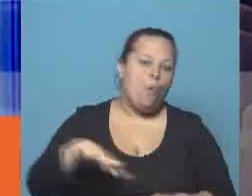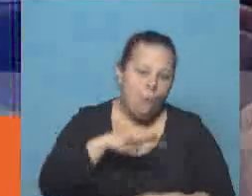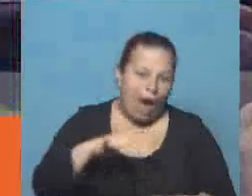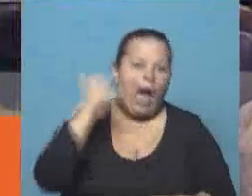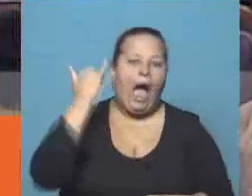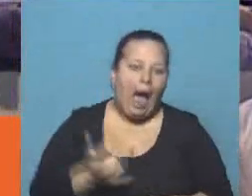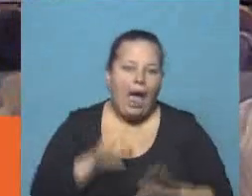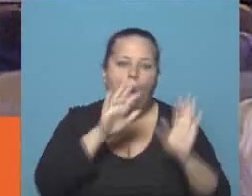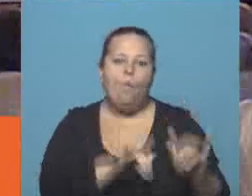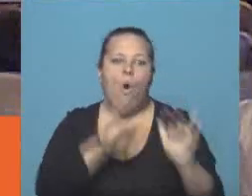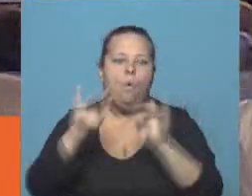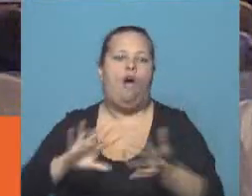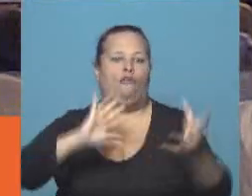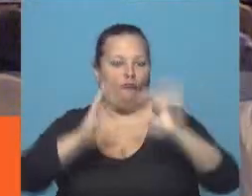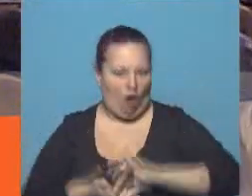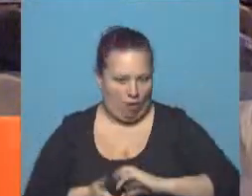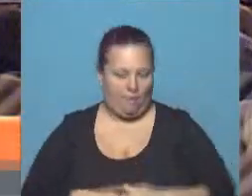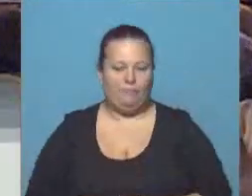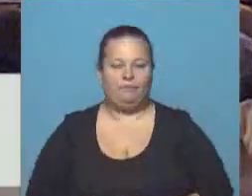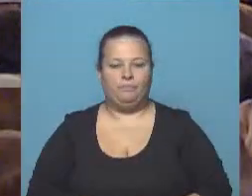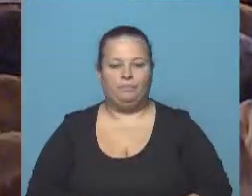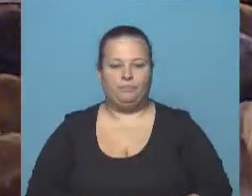que tengan las mismas características